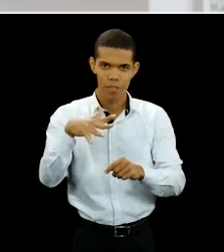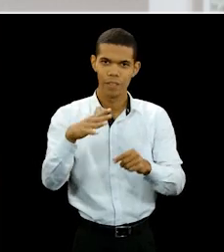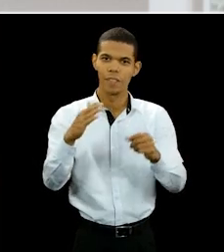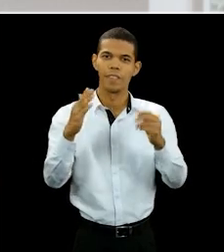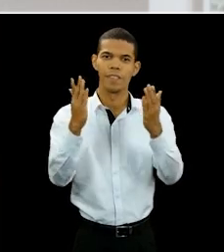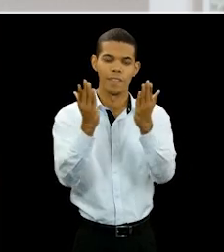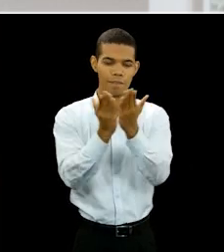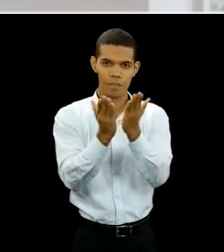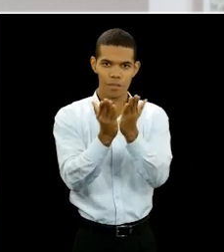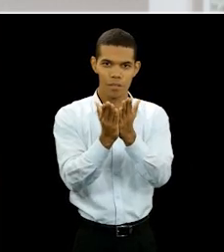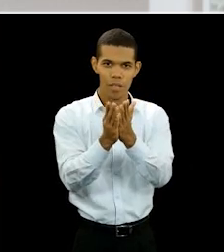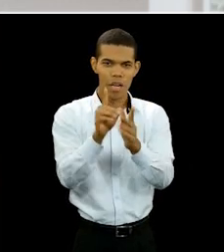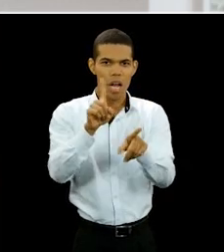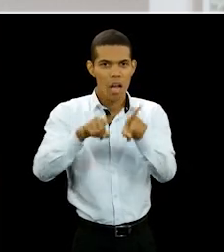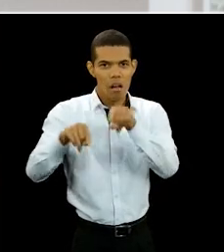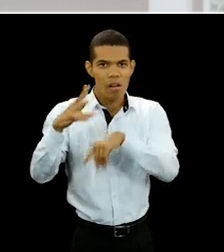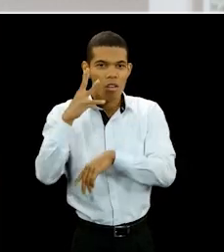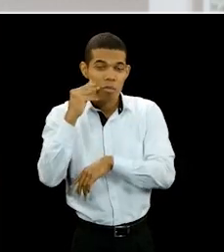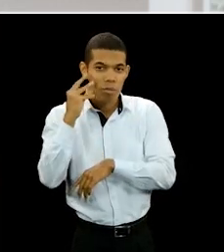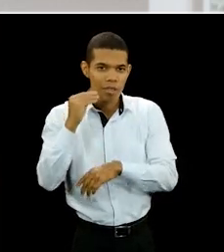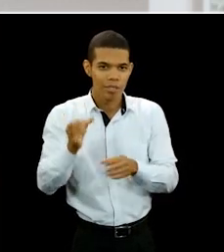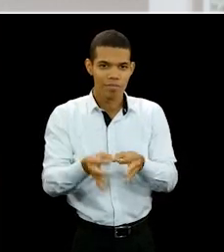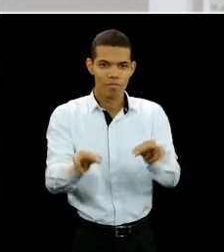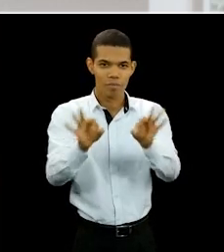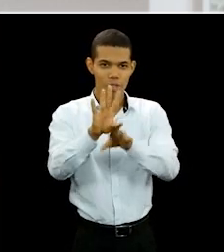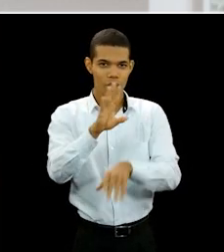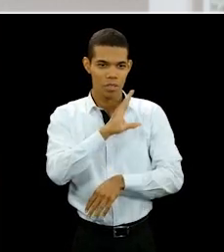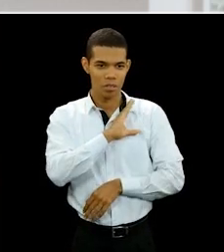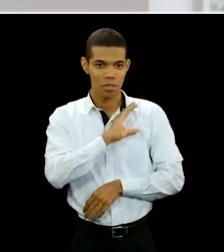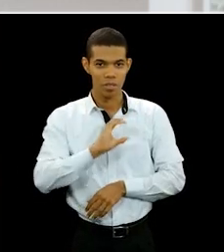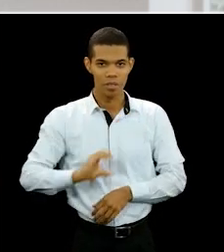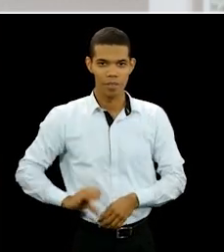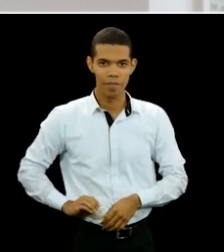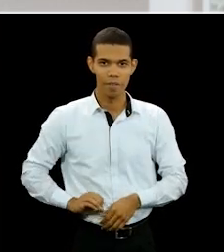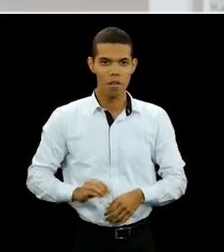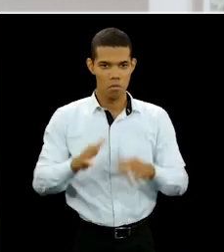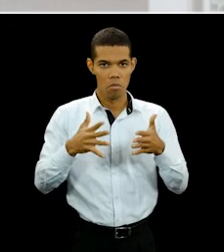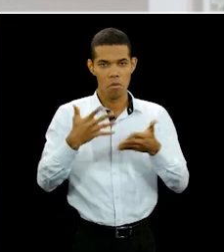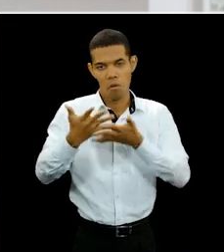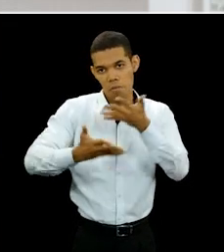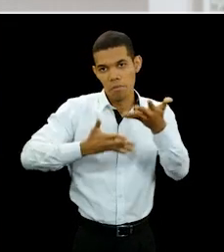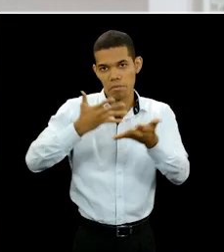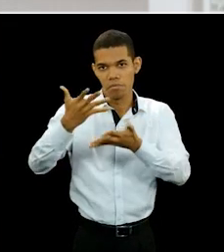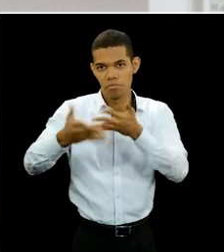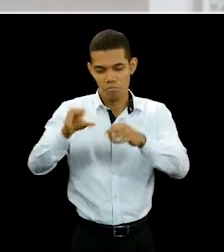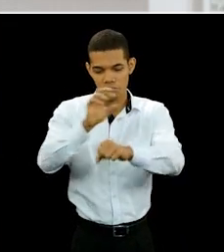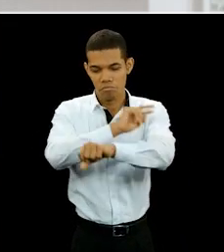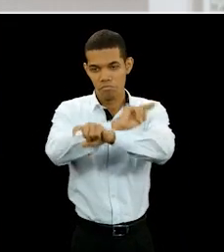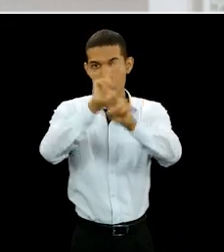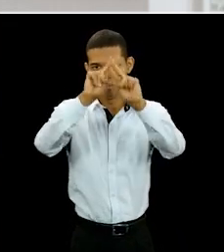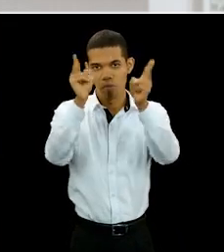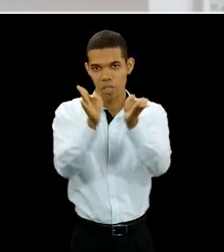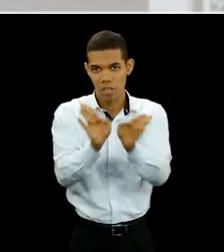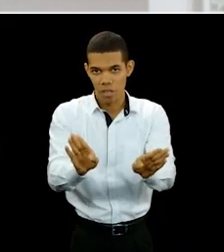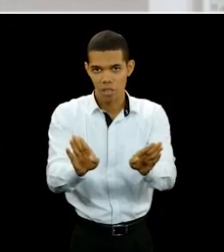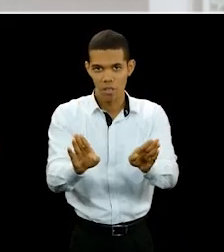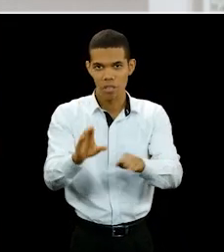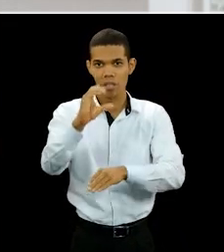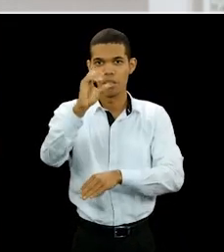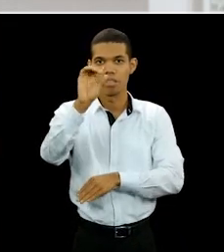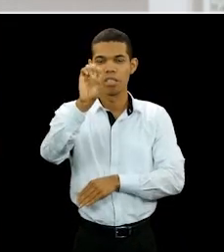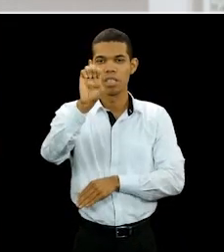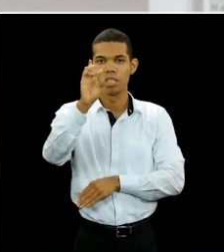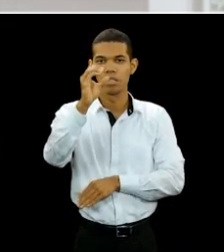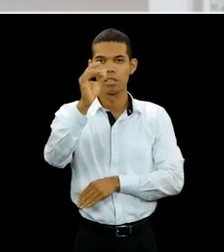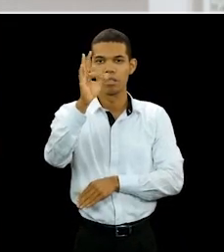estudiar algo que va a edificar la vida espiritual y que podemos compartir a través de redes sociales la aplicación stv está para